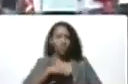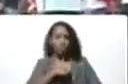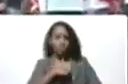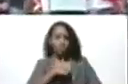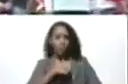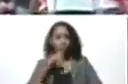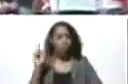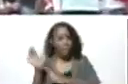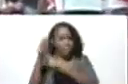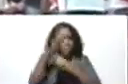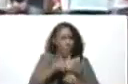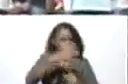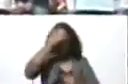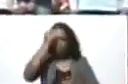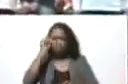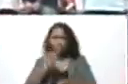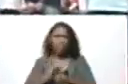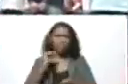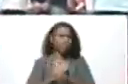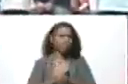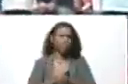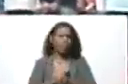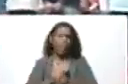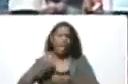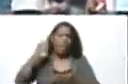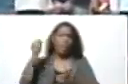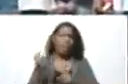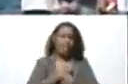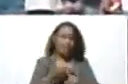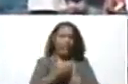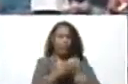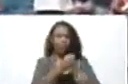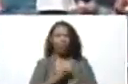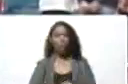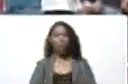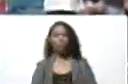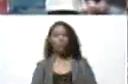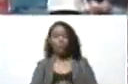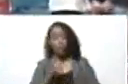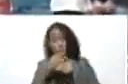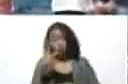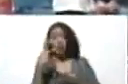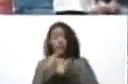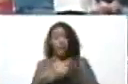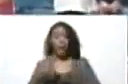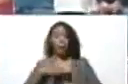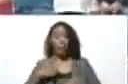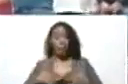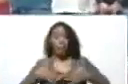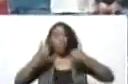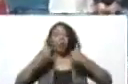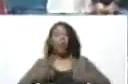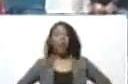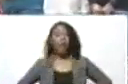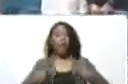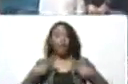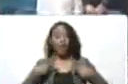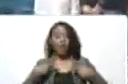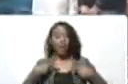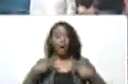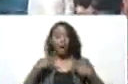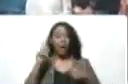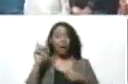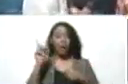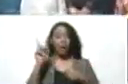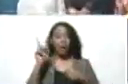Una represión brutal, tortura. Bueno, varias veces me salvó la vida en las garitas de la